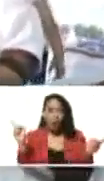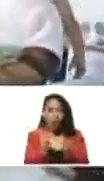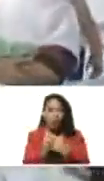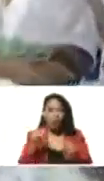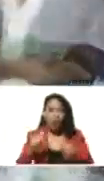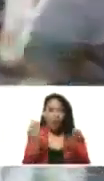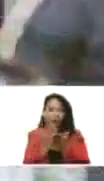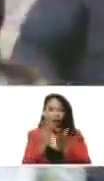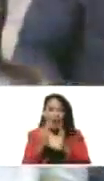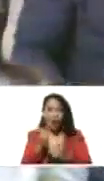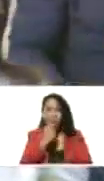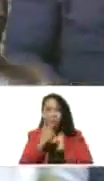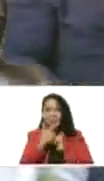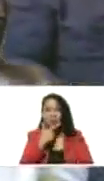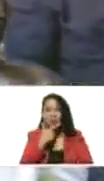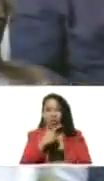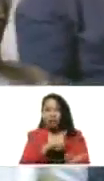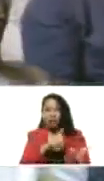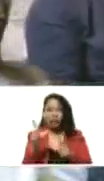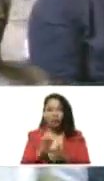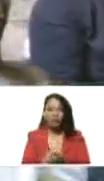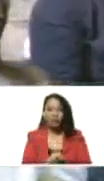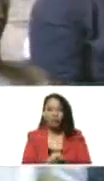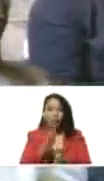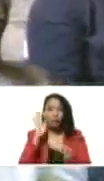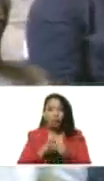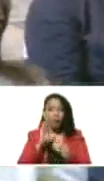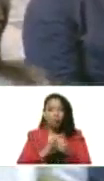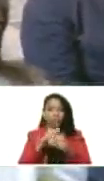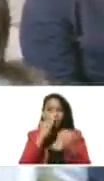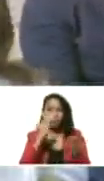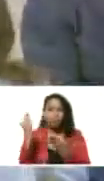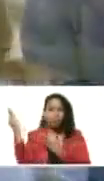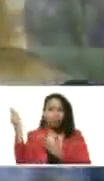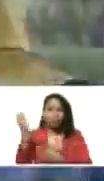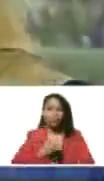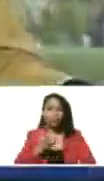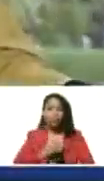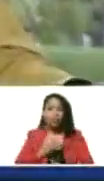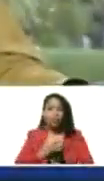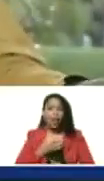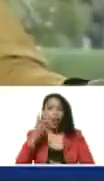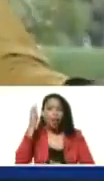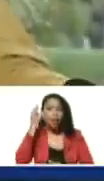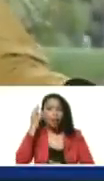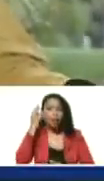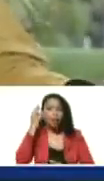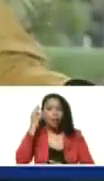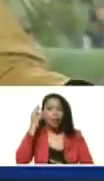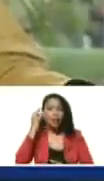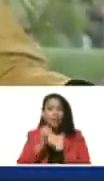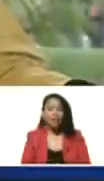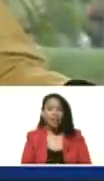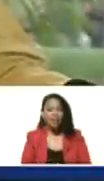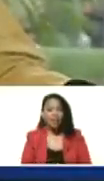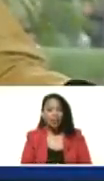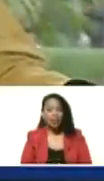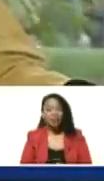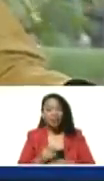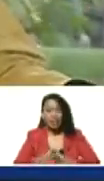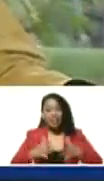Quedó hermosa, presidente, ¿verdad? La escuela... Bueno, vamos a dar la palabra hermosa. A la alcaldesa. A Dayana. A Dayana. Una gran